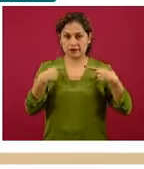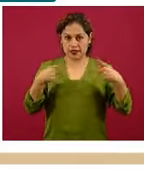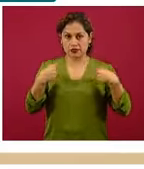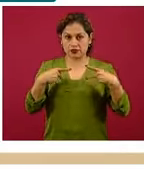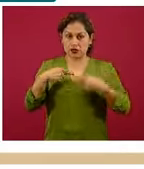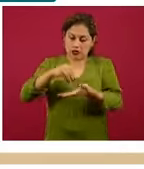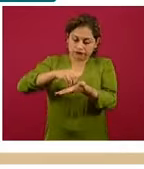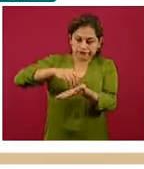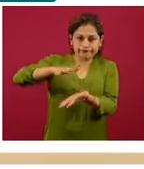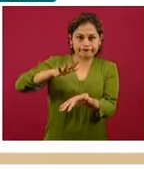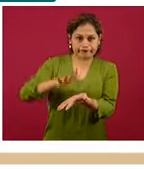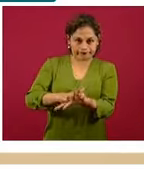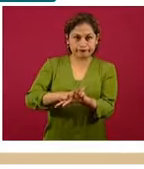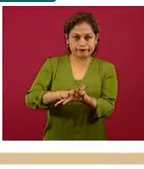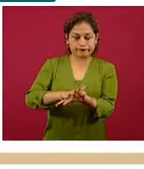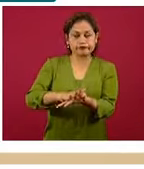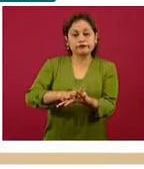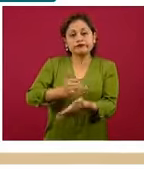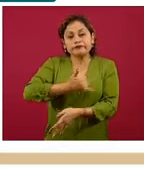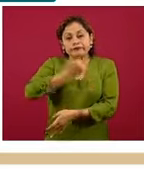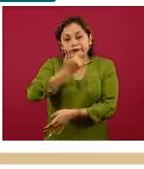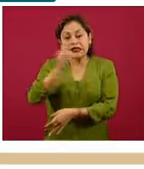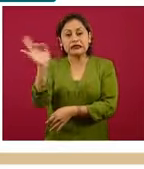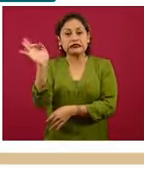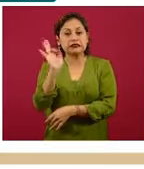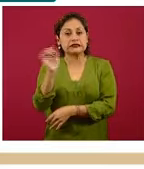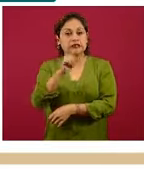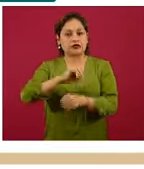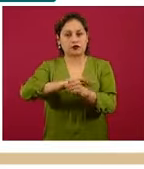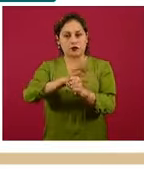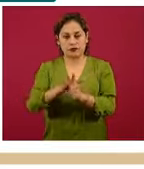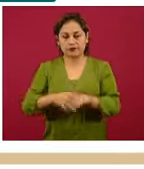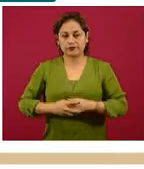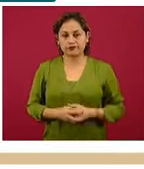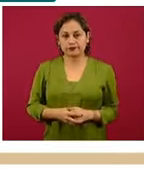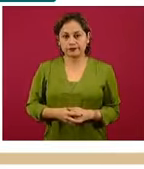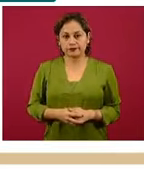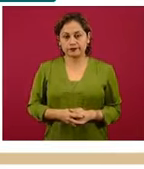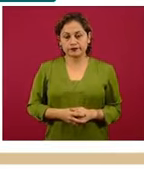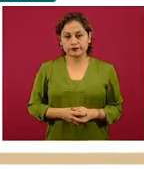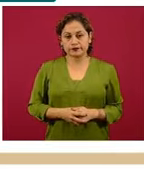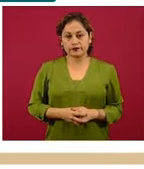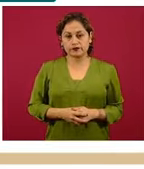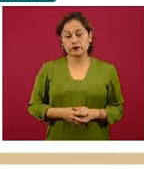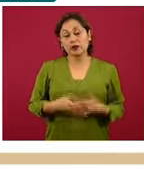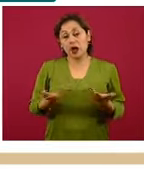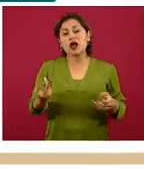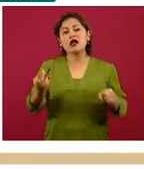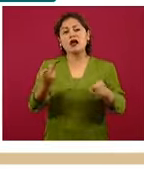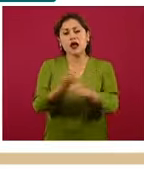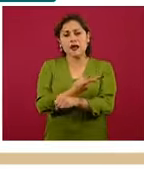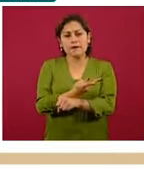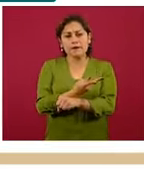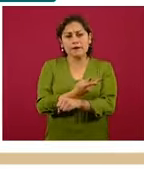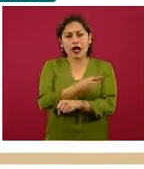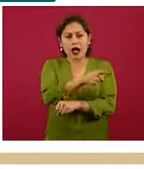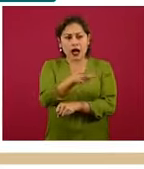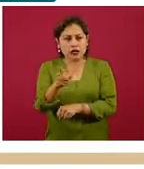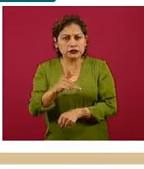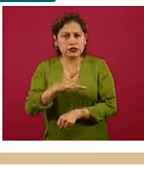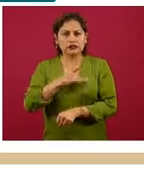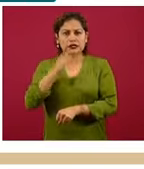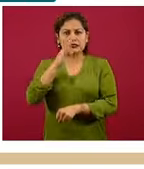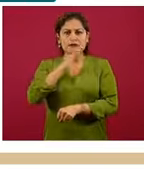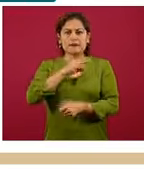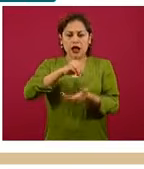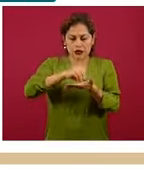sistema que estimamos sean casos de COVID-19. Y cuando también la registramos por su fecha de inicio de